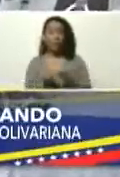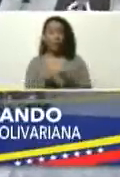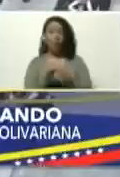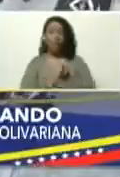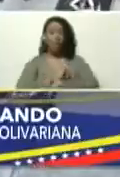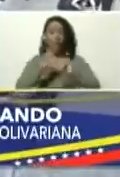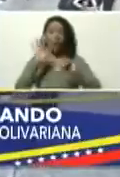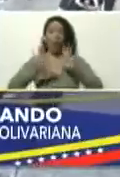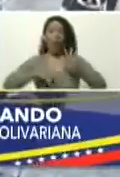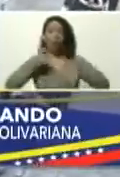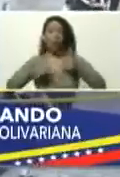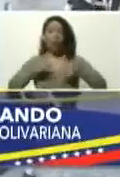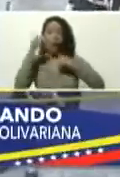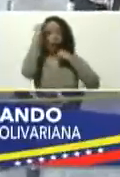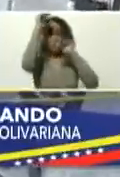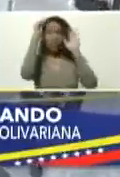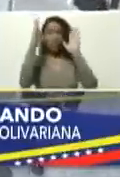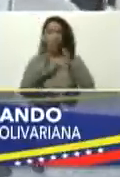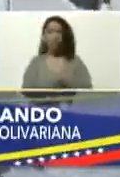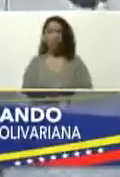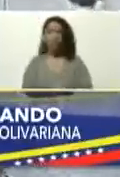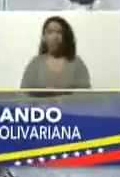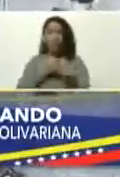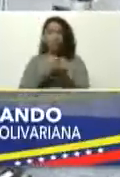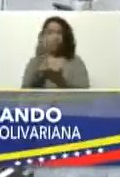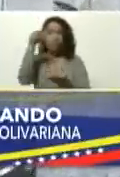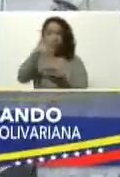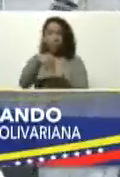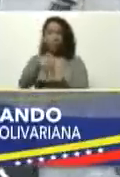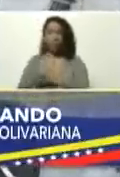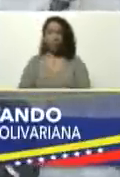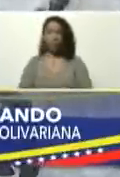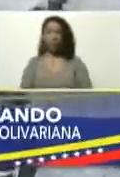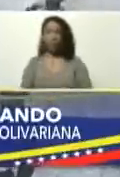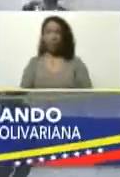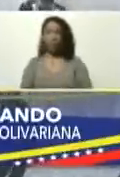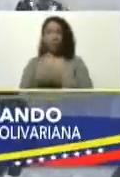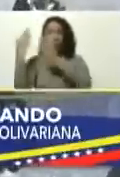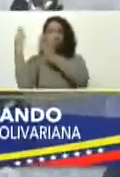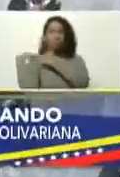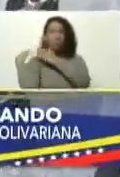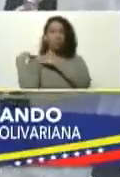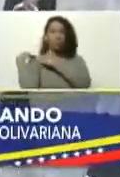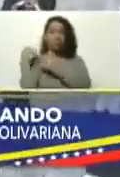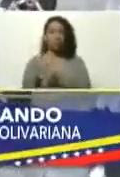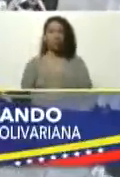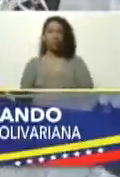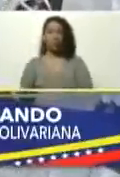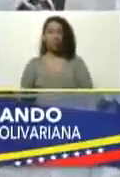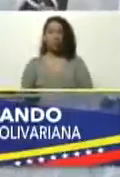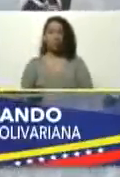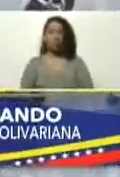acto. Atención, firme, al hombro, ¡ur!